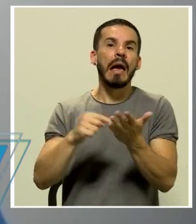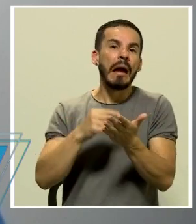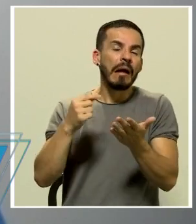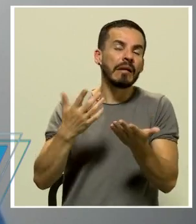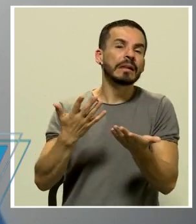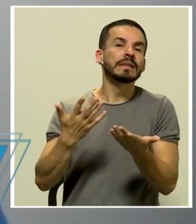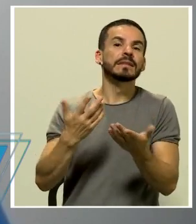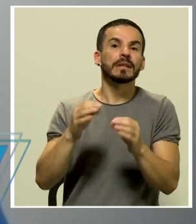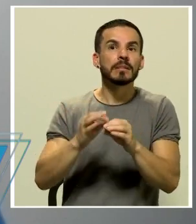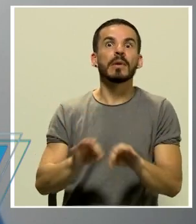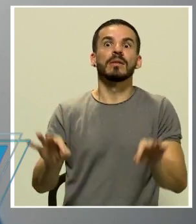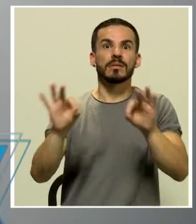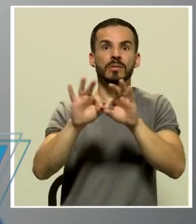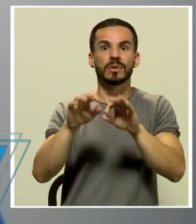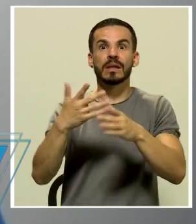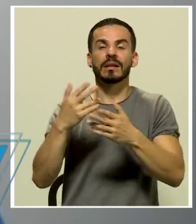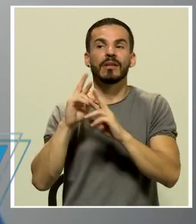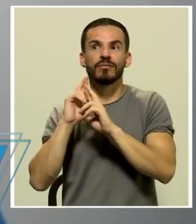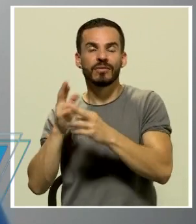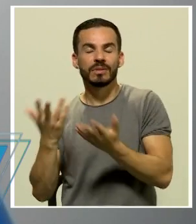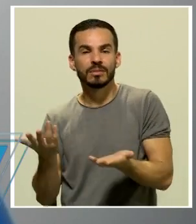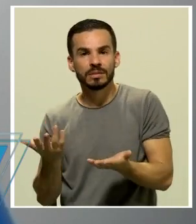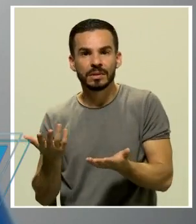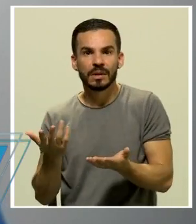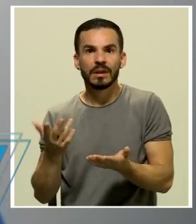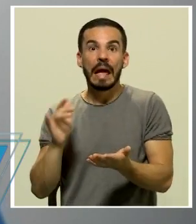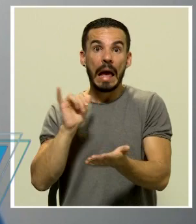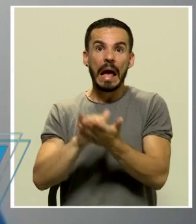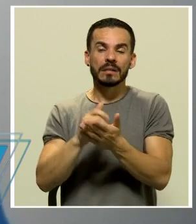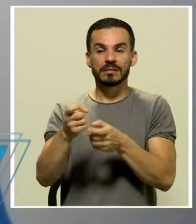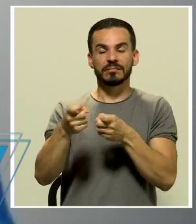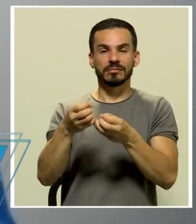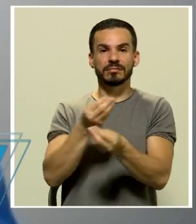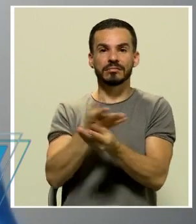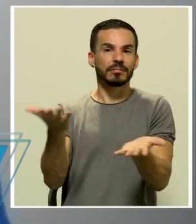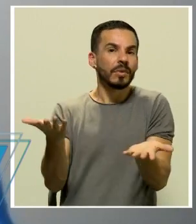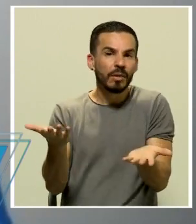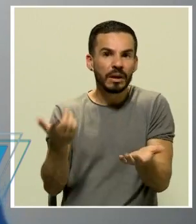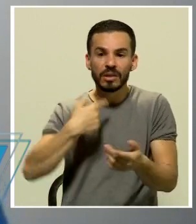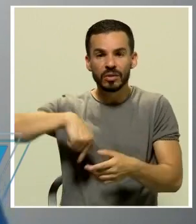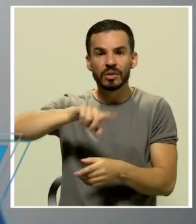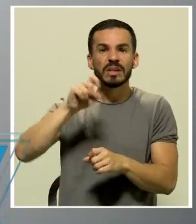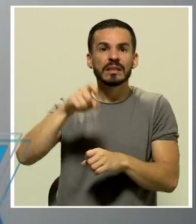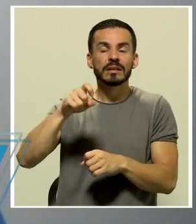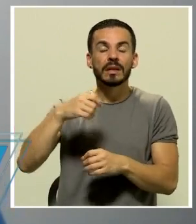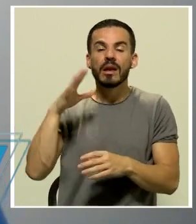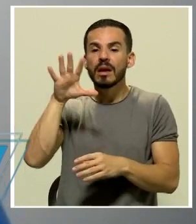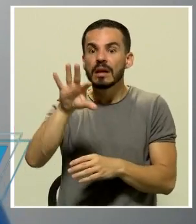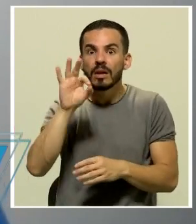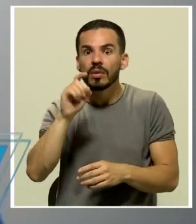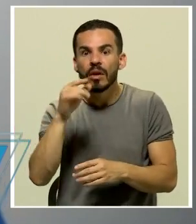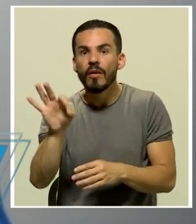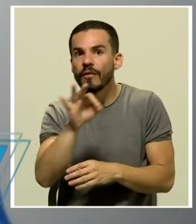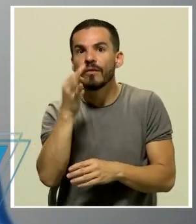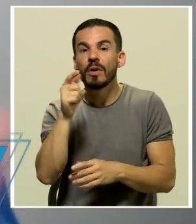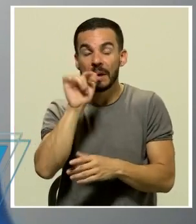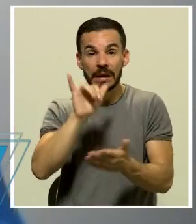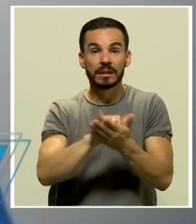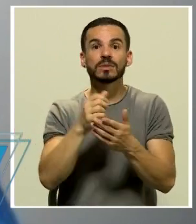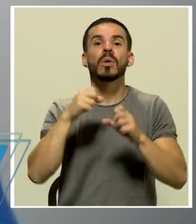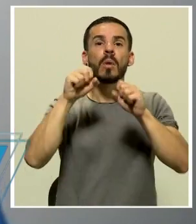más importante que el resultado, ¿verdad? Y así es la administración pública. Lo que necesitamos es encontrar una manera de que eso se